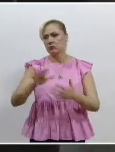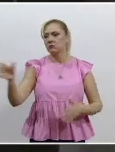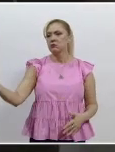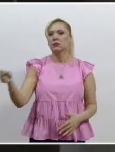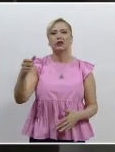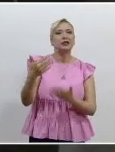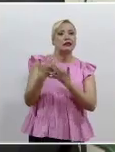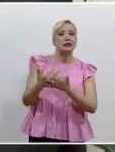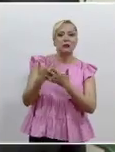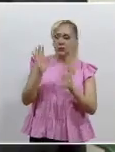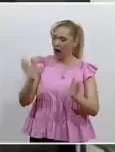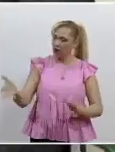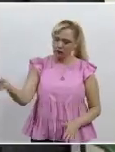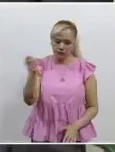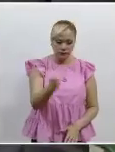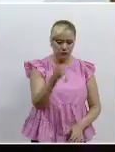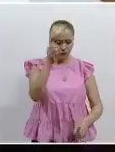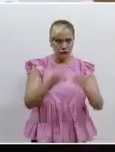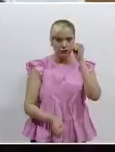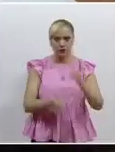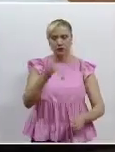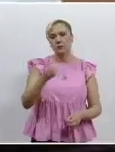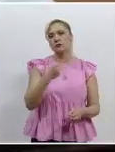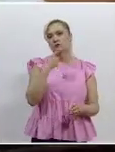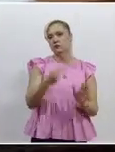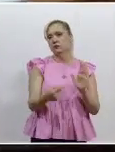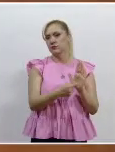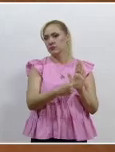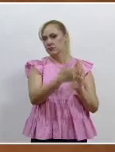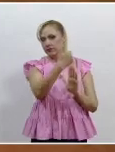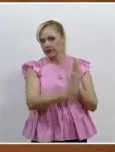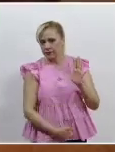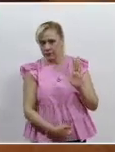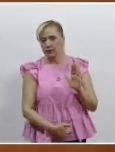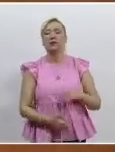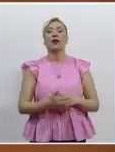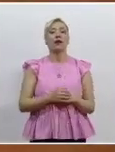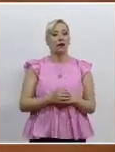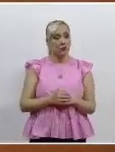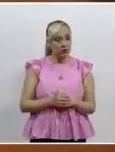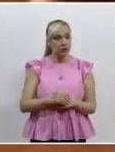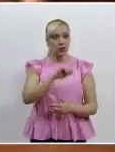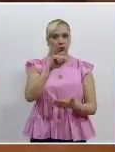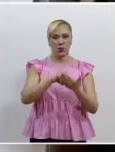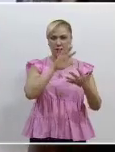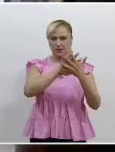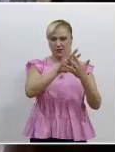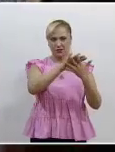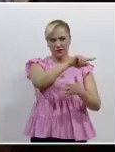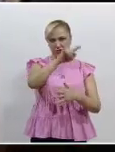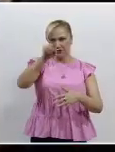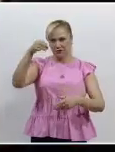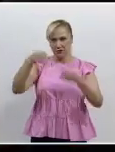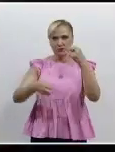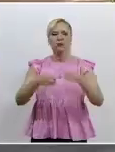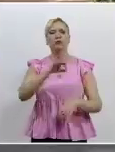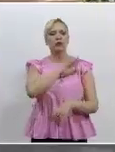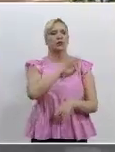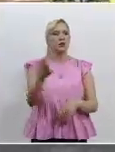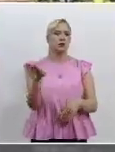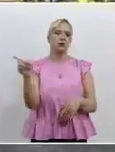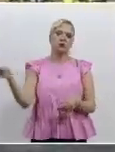debiendo especificar el carácter de su actuación en las constancias respectivas. Los órganos jurisdiccionales del sistema conocerán de todos los asuntos que